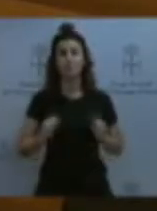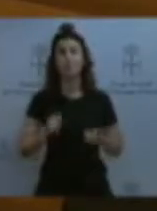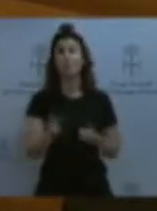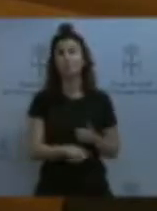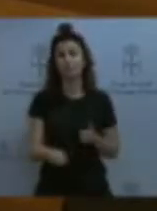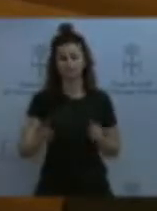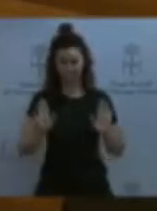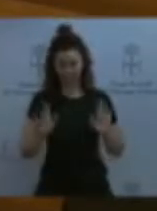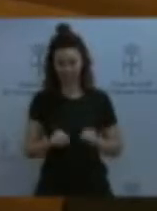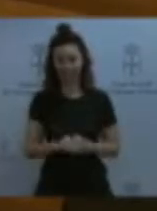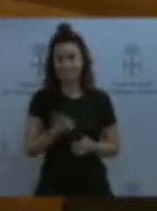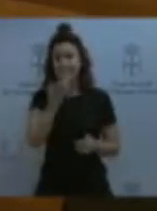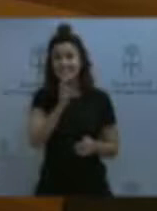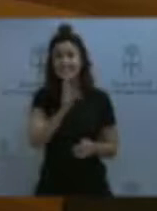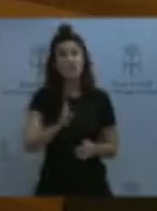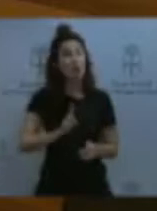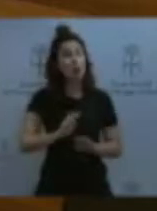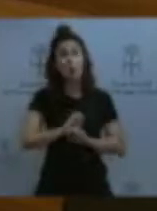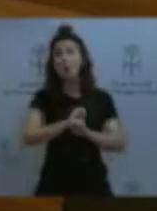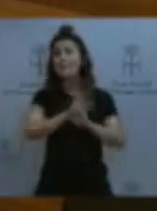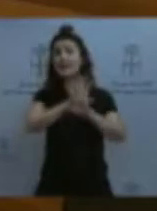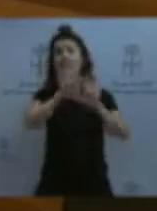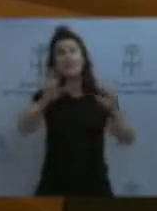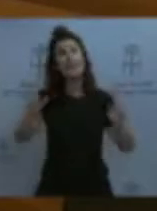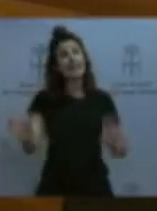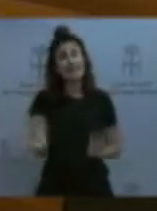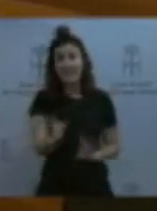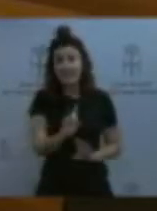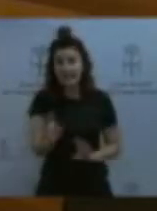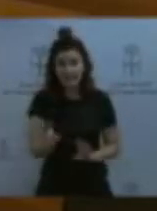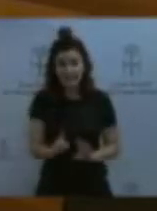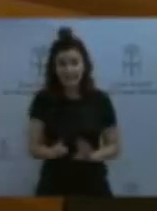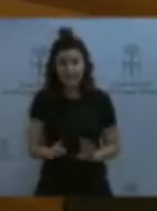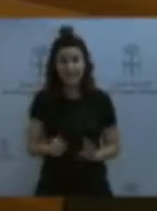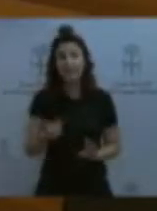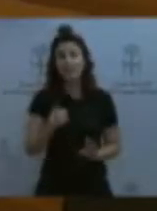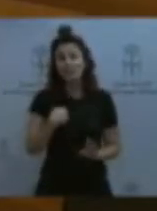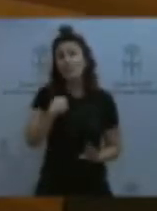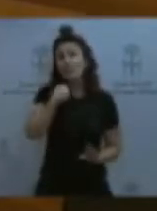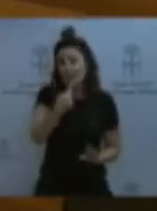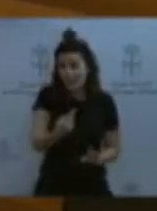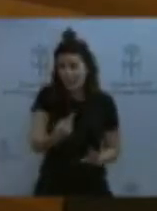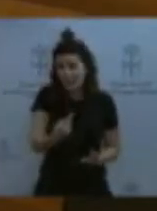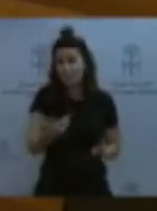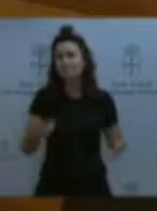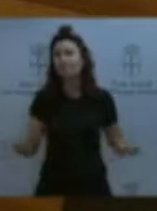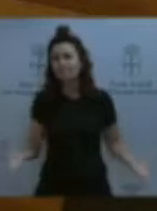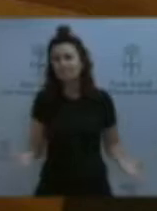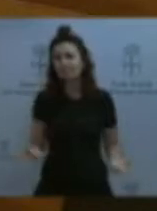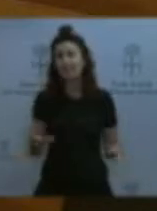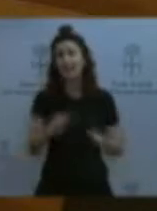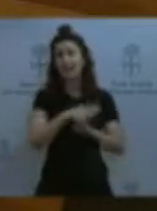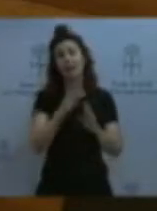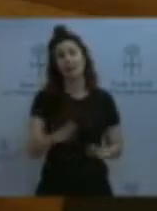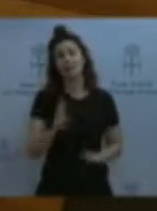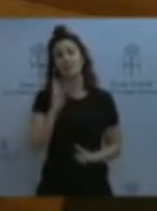claridad de las cuestiones que yo planteo, lo que ve que dar en evidencia es que esa presentación que fixo